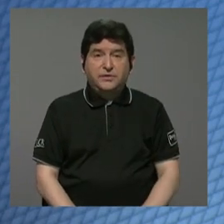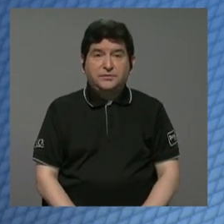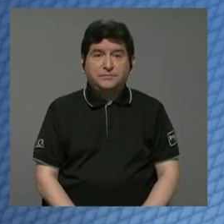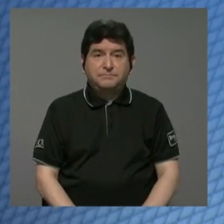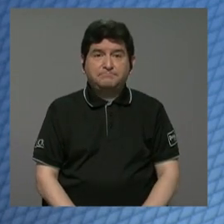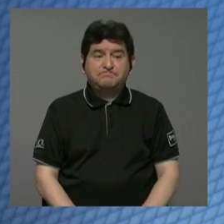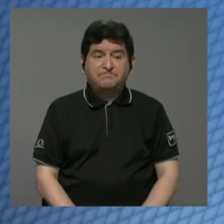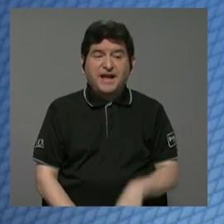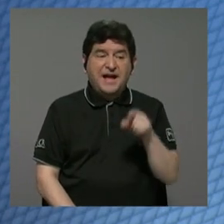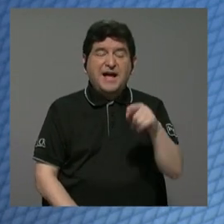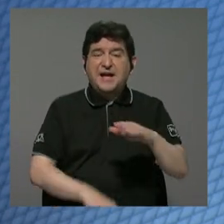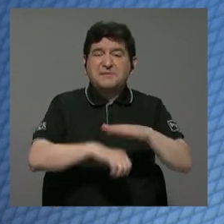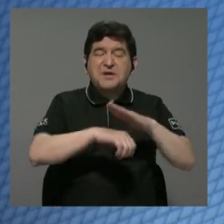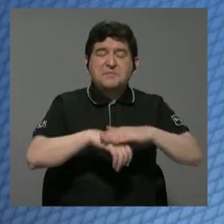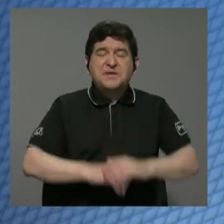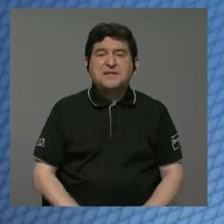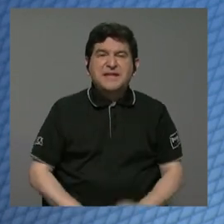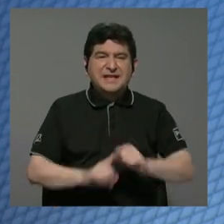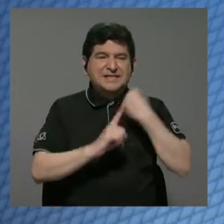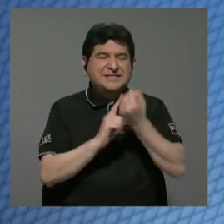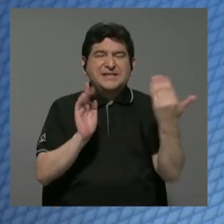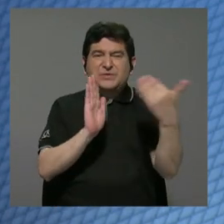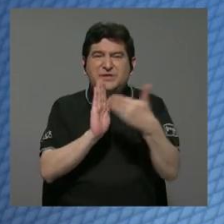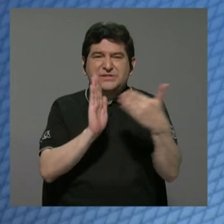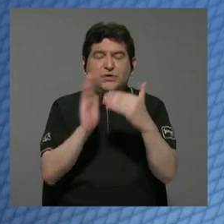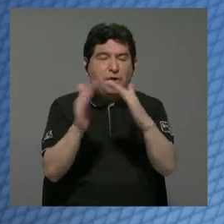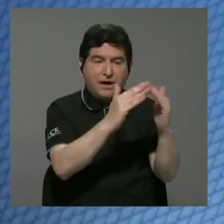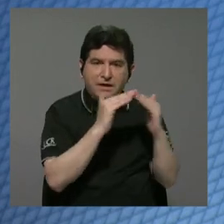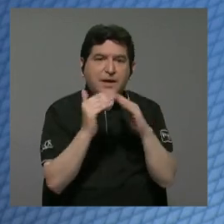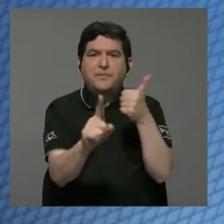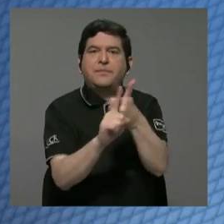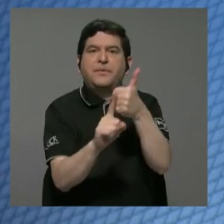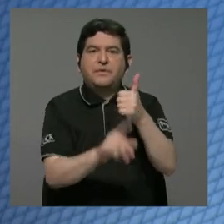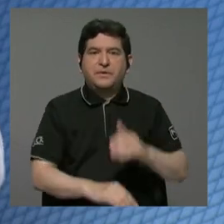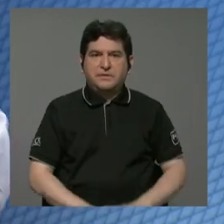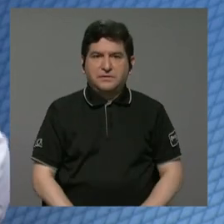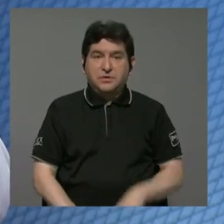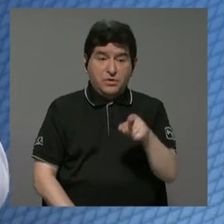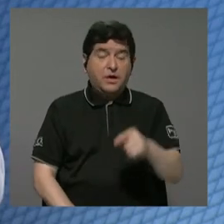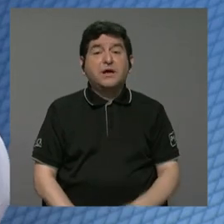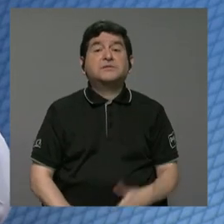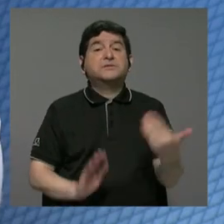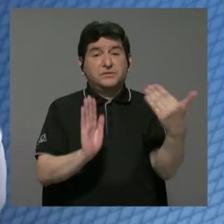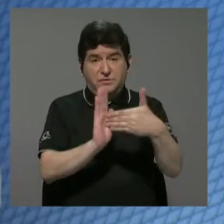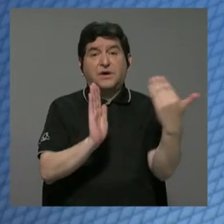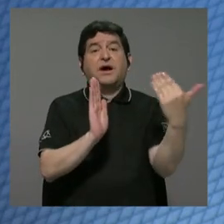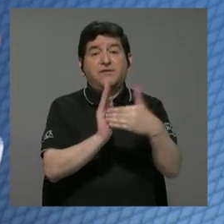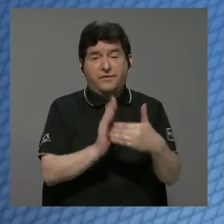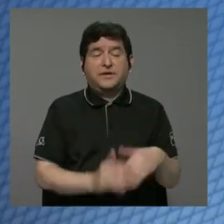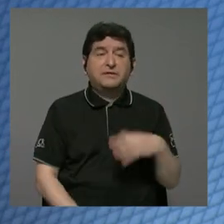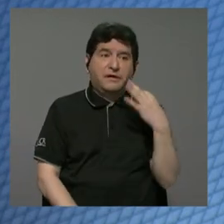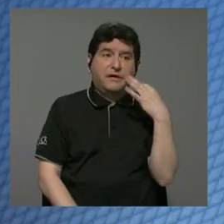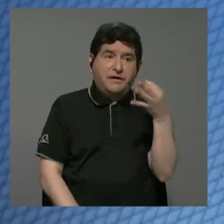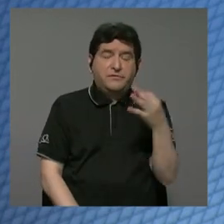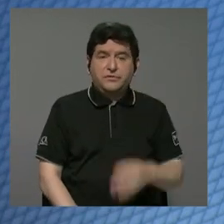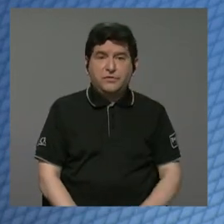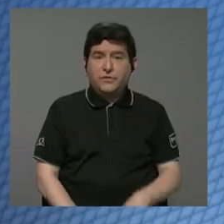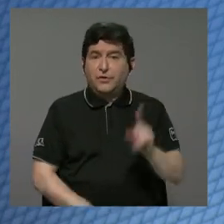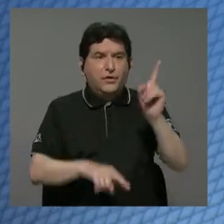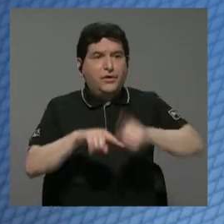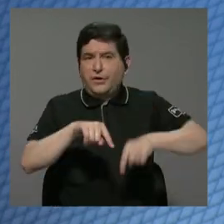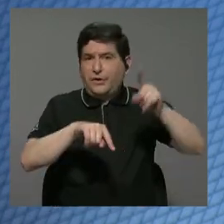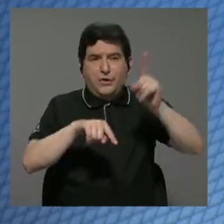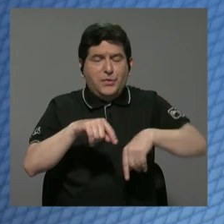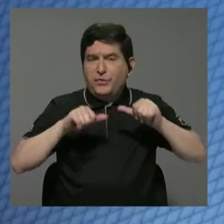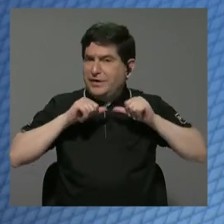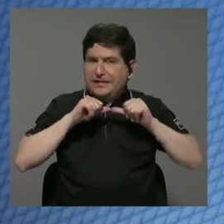se prestan para un juego que es absolutamente lesivo de la misma población. Es decir, esto va a recaer en algún momento y se va a caer porque